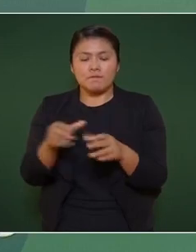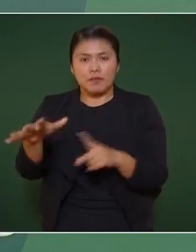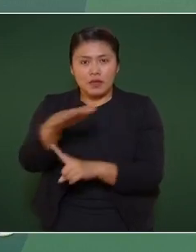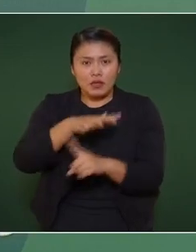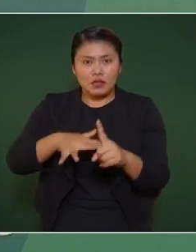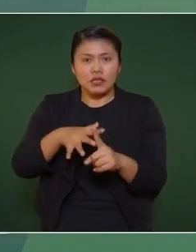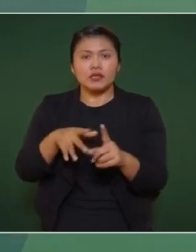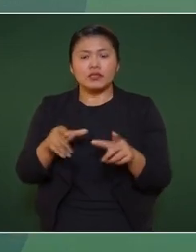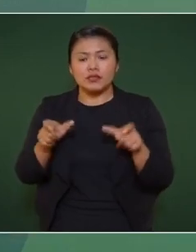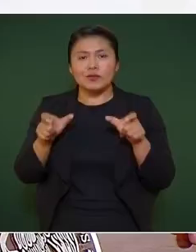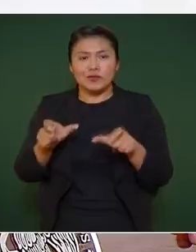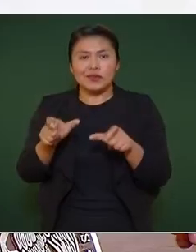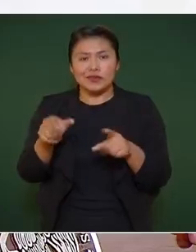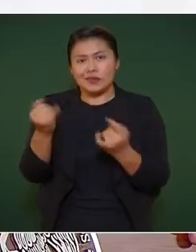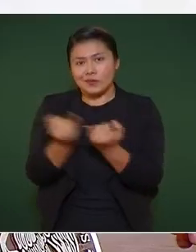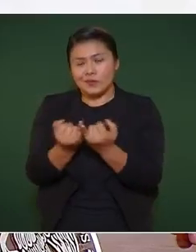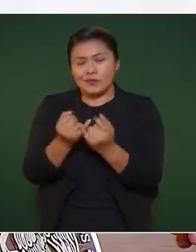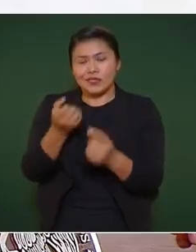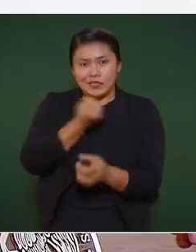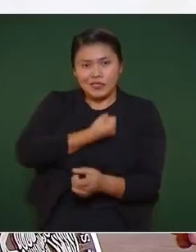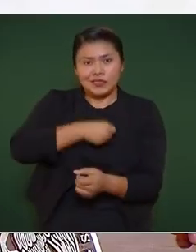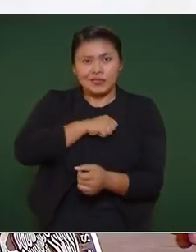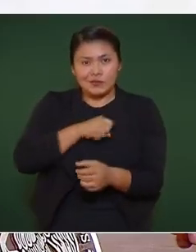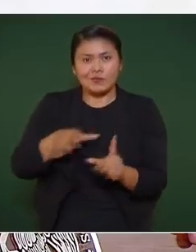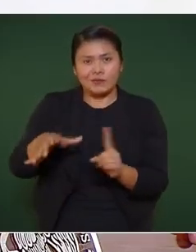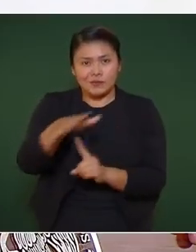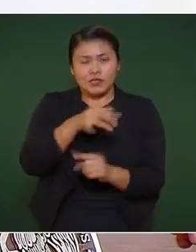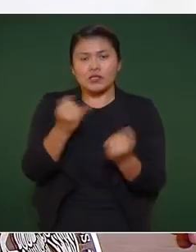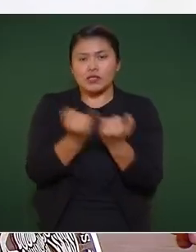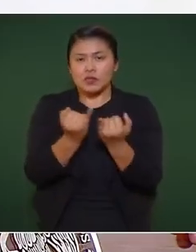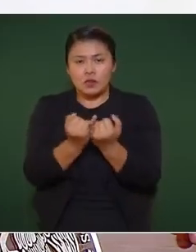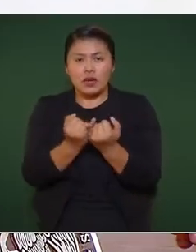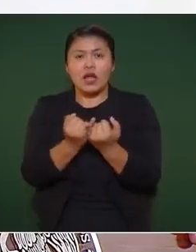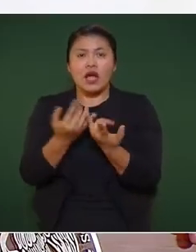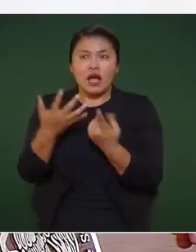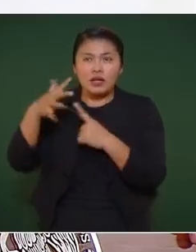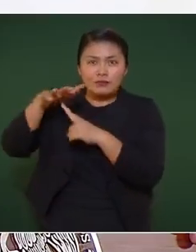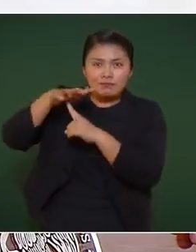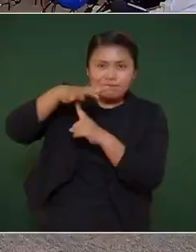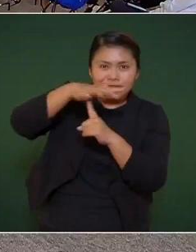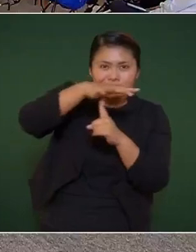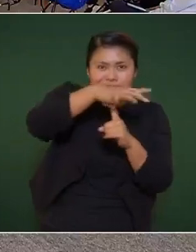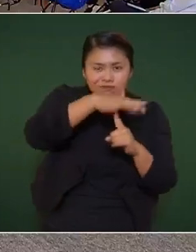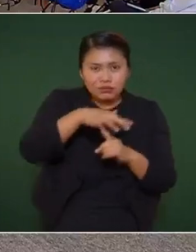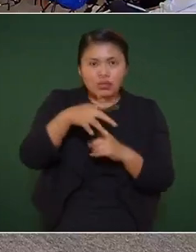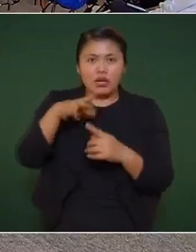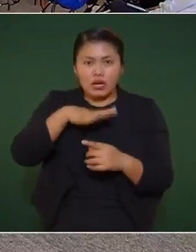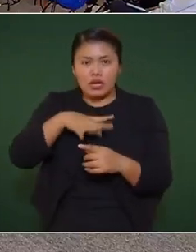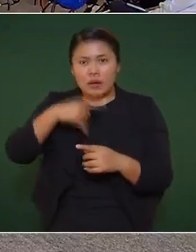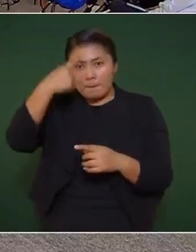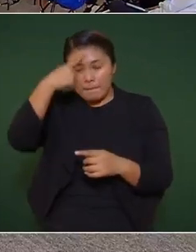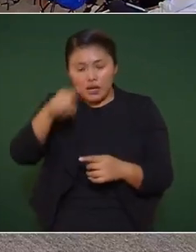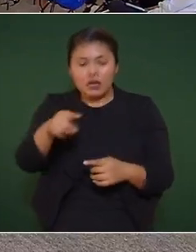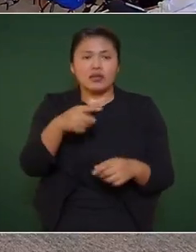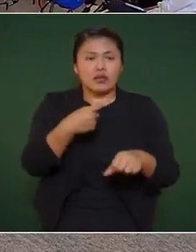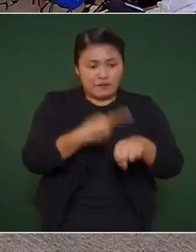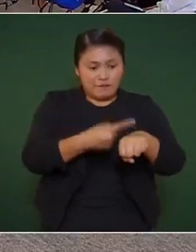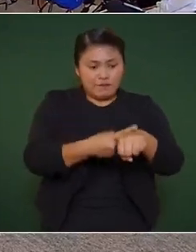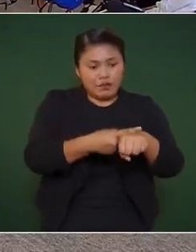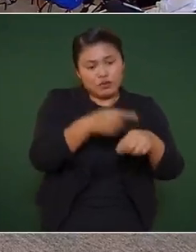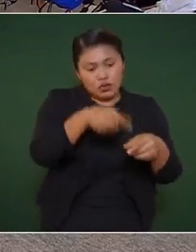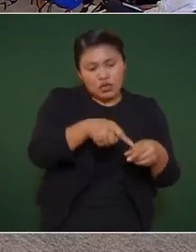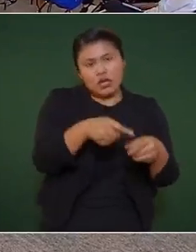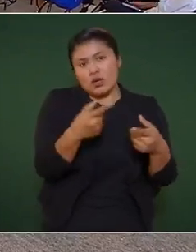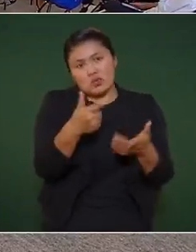protección civil, y de esa manera tener la ambulancia aérea desde aquí, en caso necesario, trasladarlos al puerto